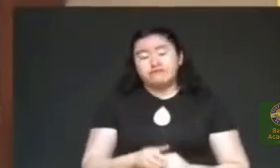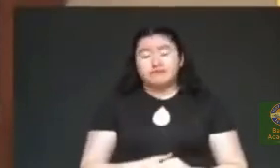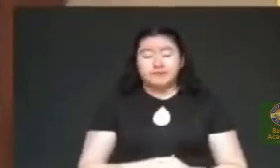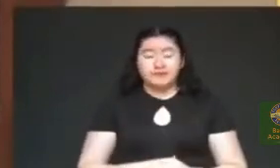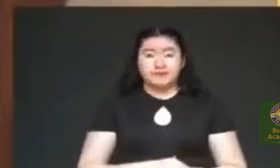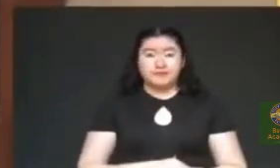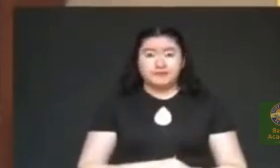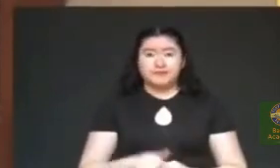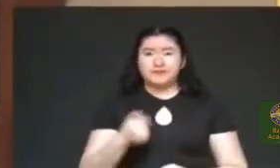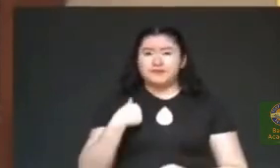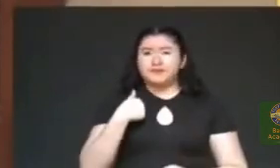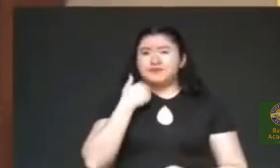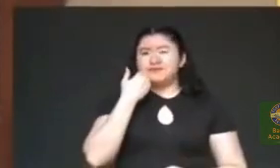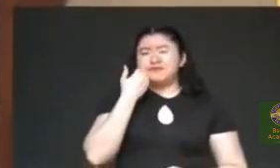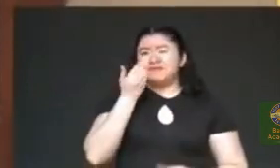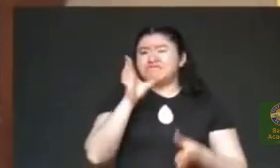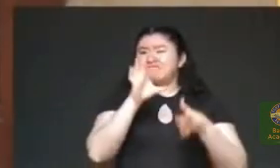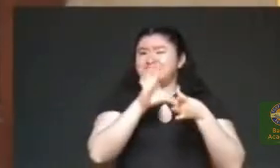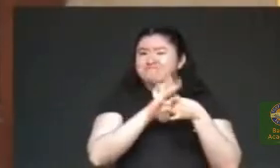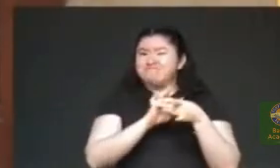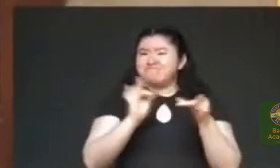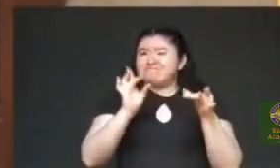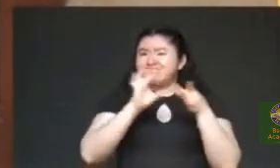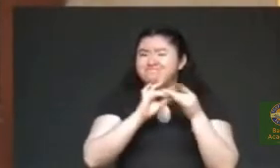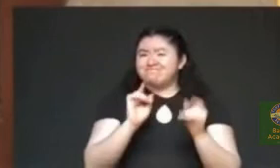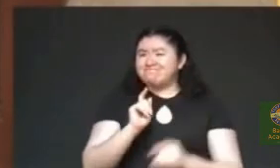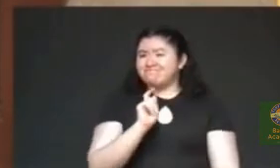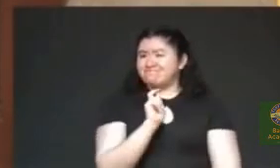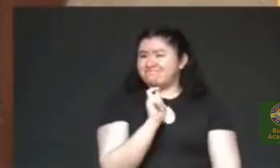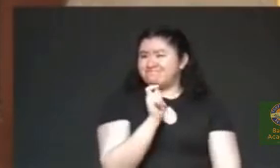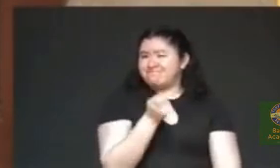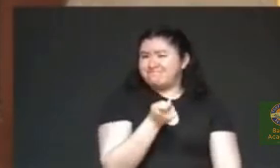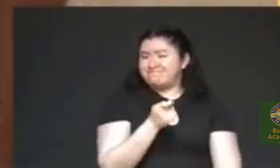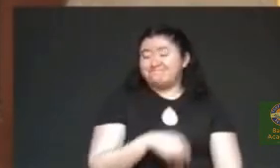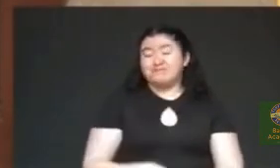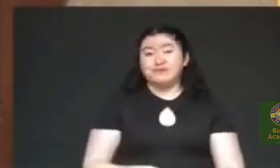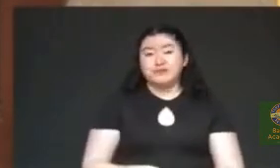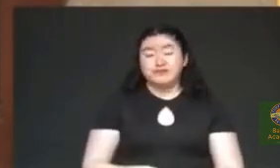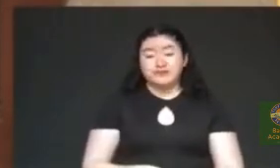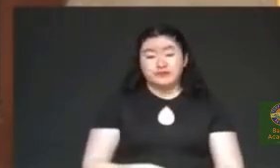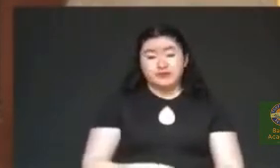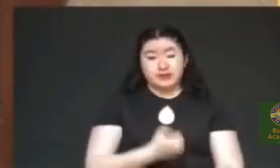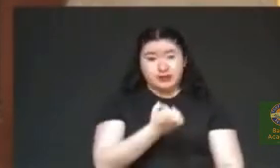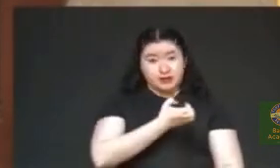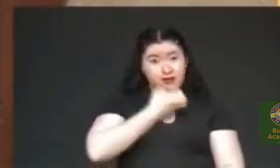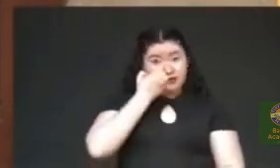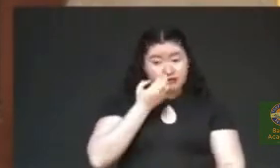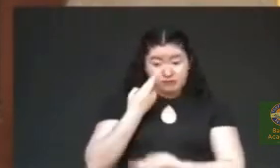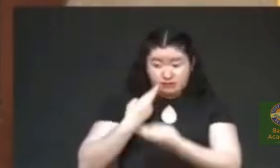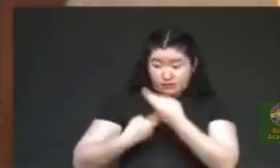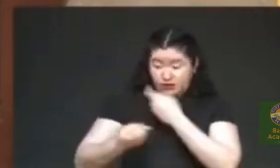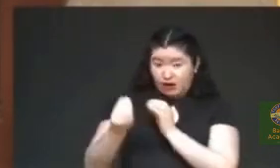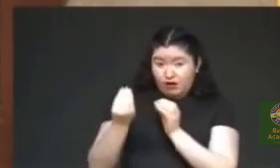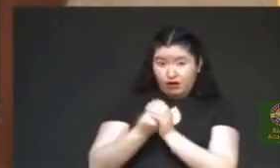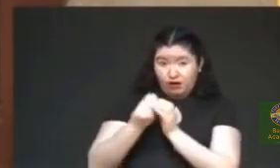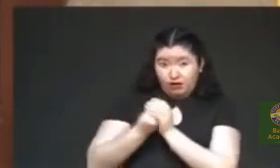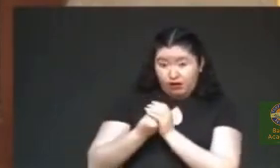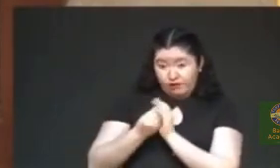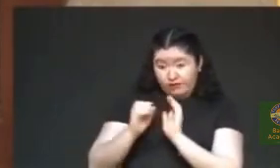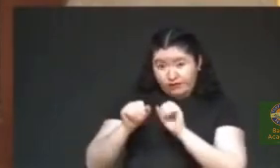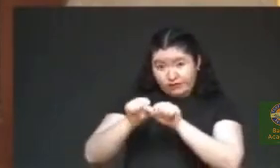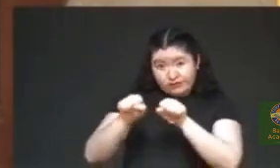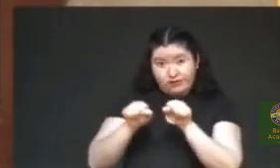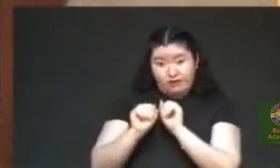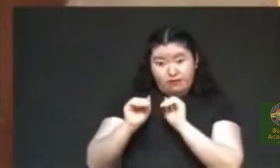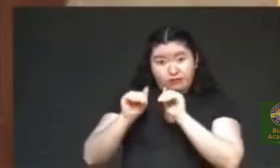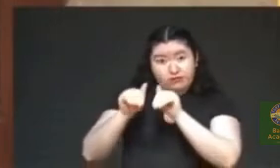Lo que quiero señalar de esto es que la apertura de clases no es un proceso que se haya hecho